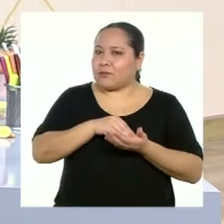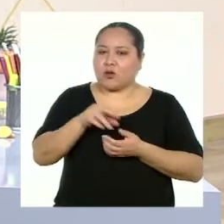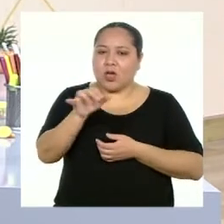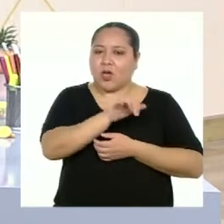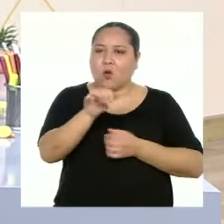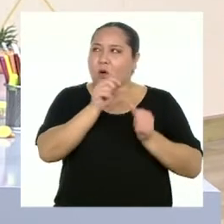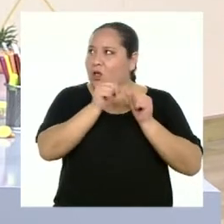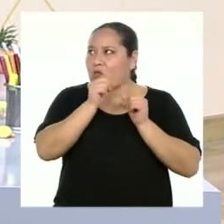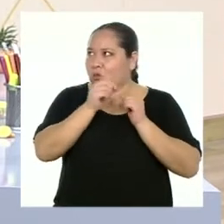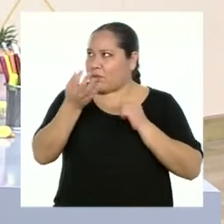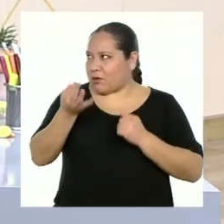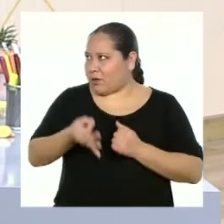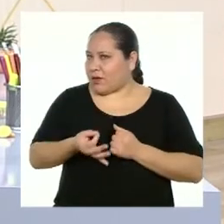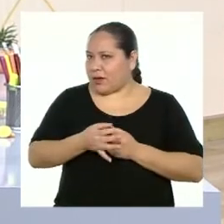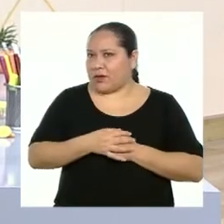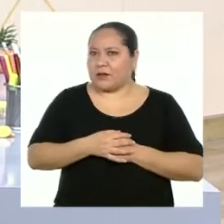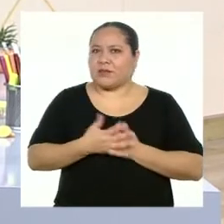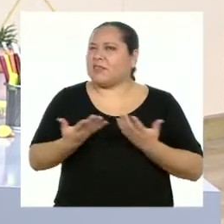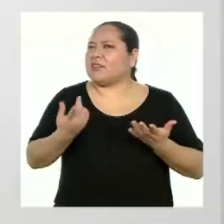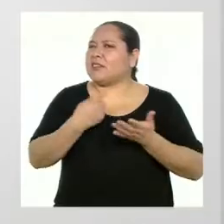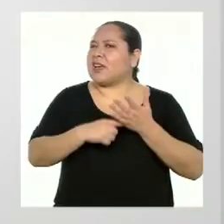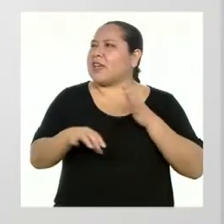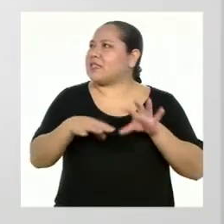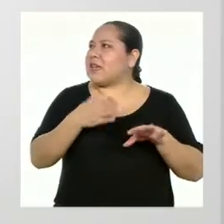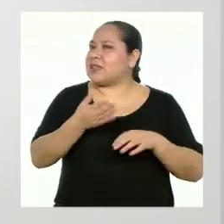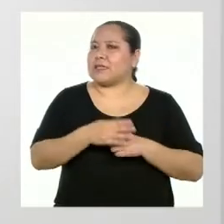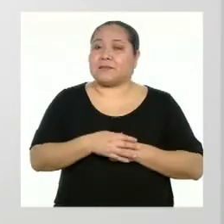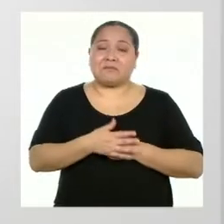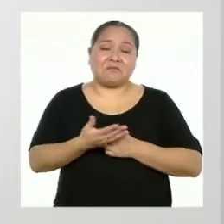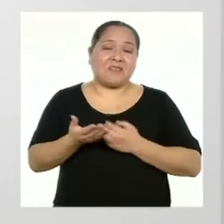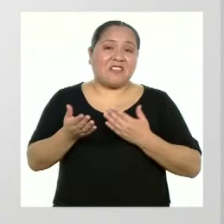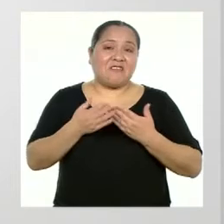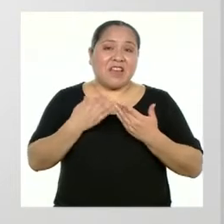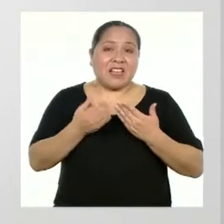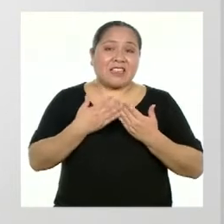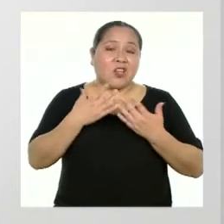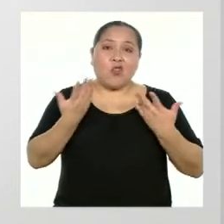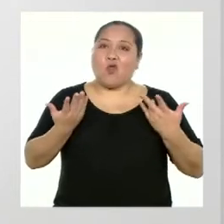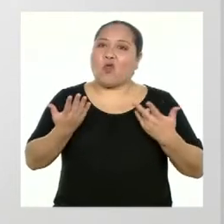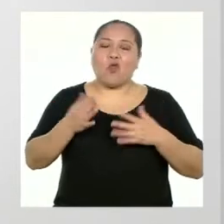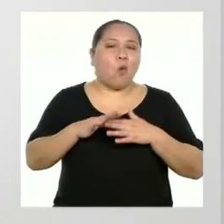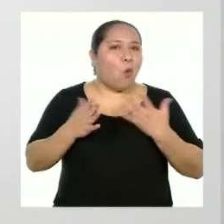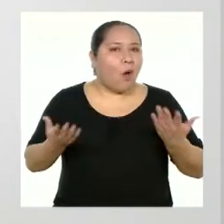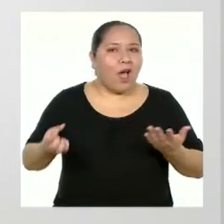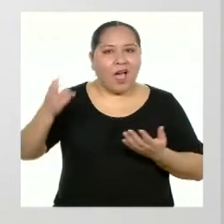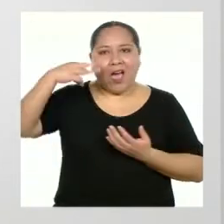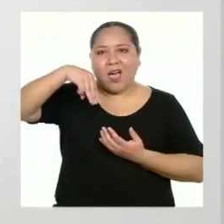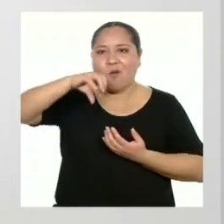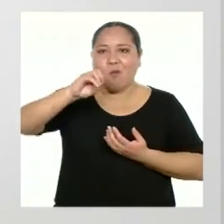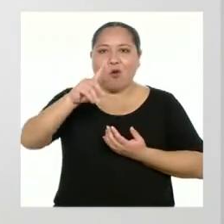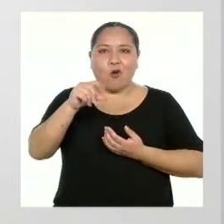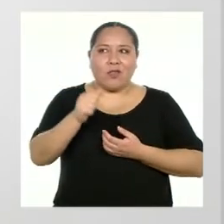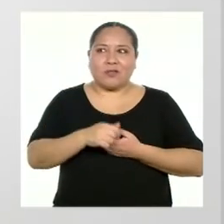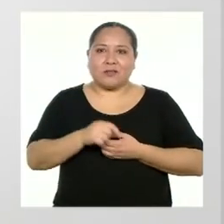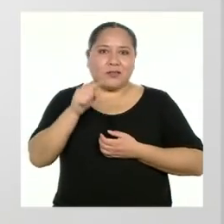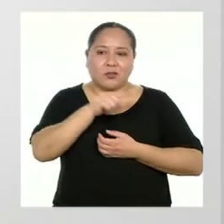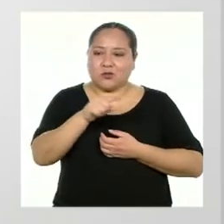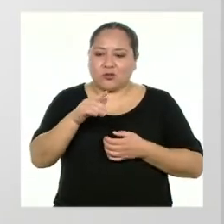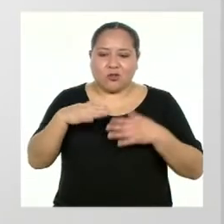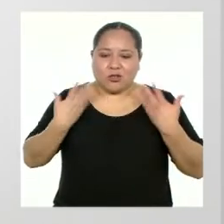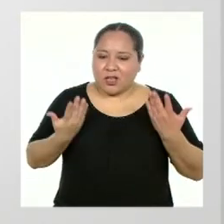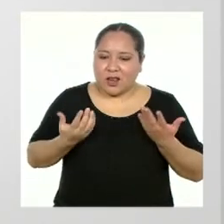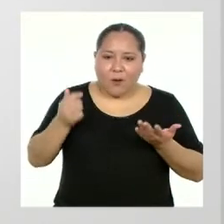la misma cantidad. Entonces, ¿qué hacemos? Simple, no habrá moda. Si encuentras que no hay algo que tenga